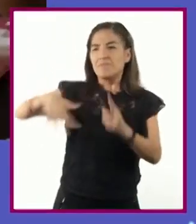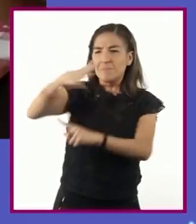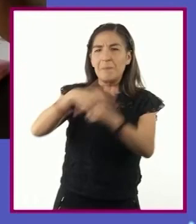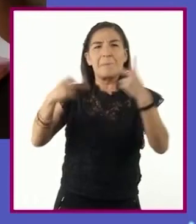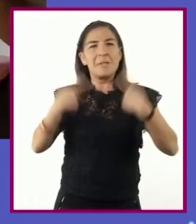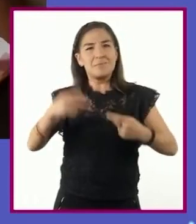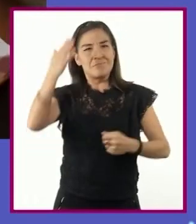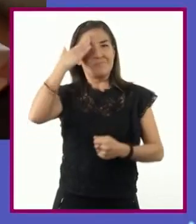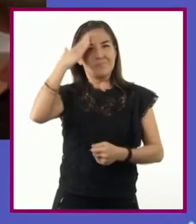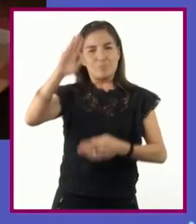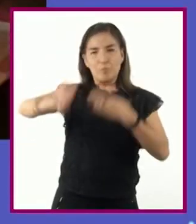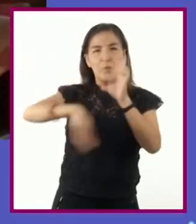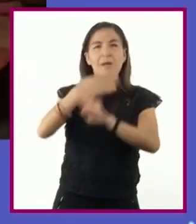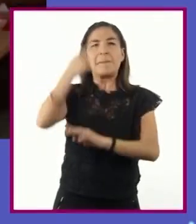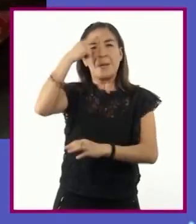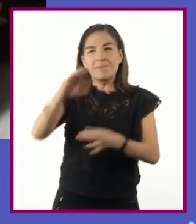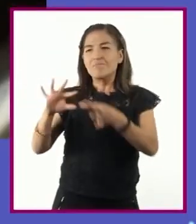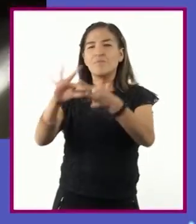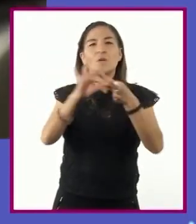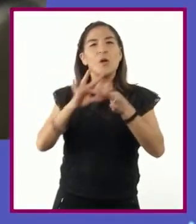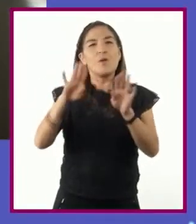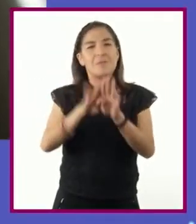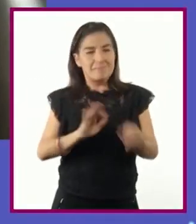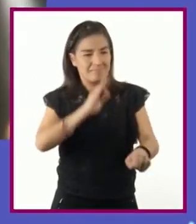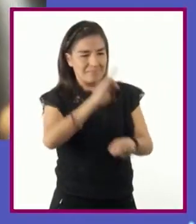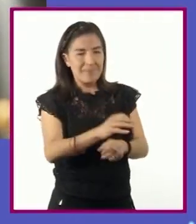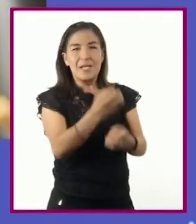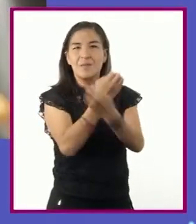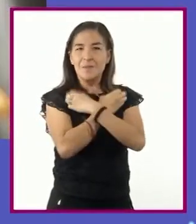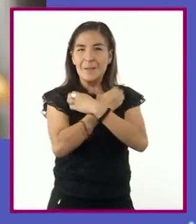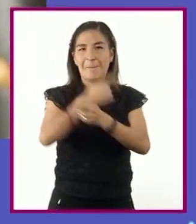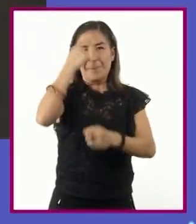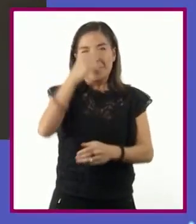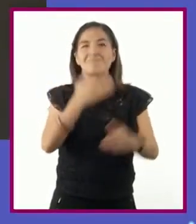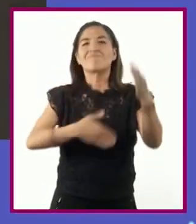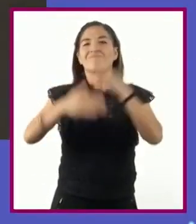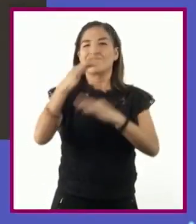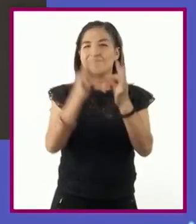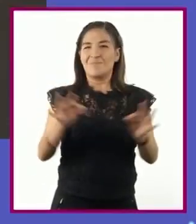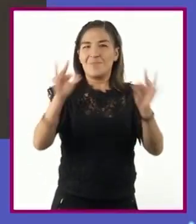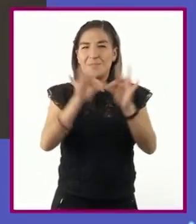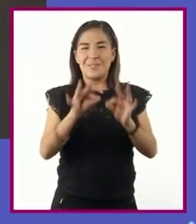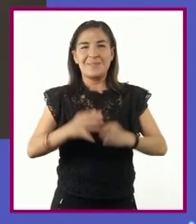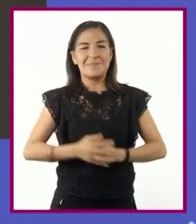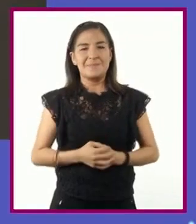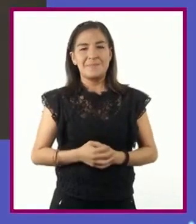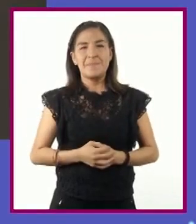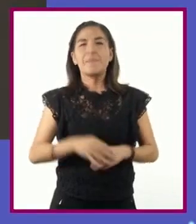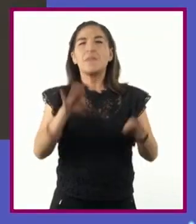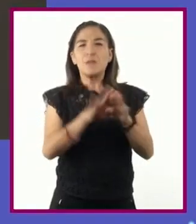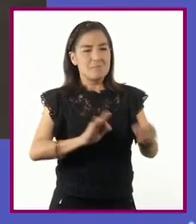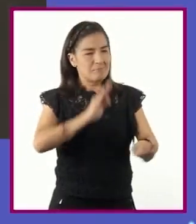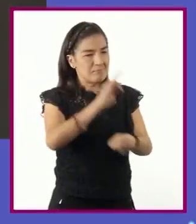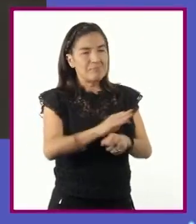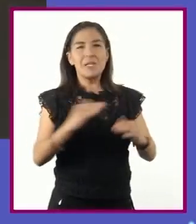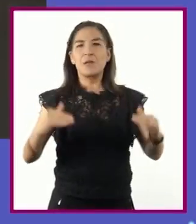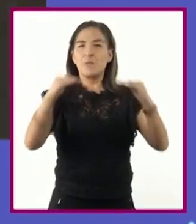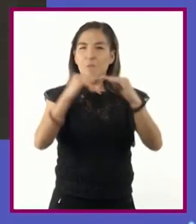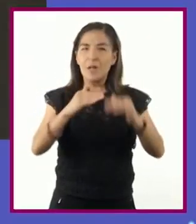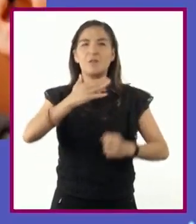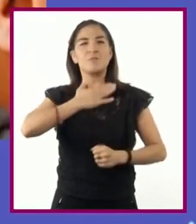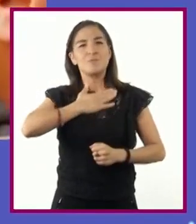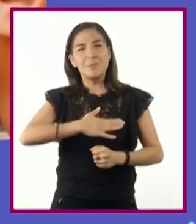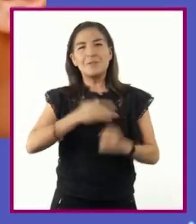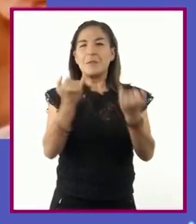mundiales que se unan y hagan de la educación su prioridad más importante. Llevemos igualdad,